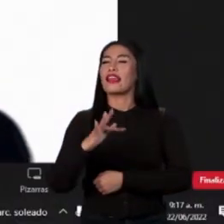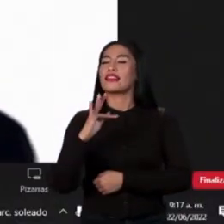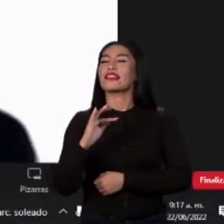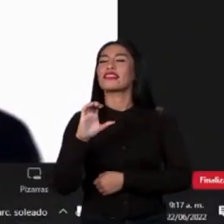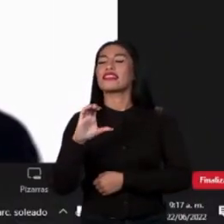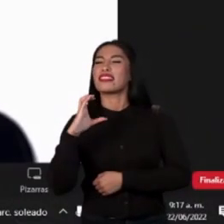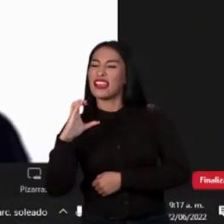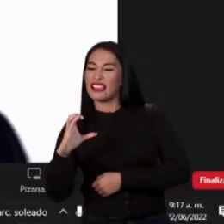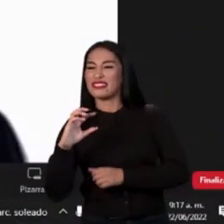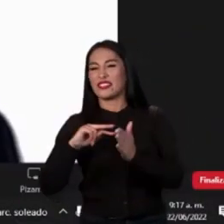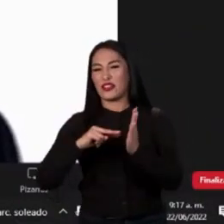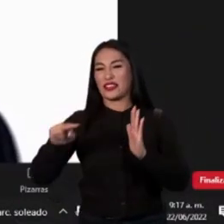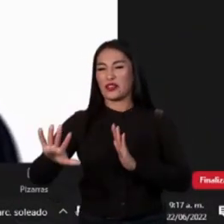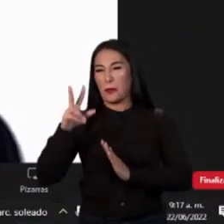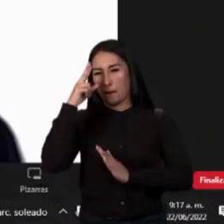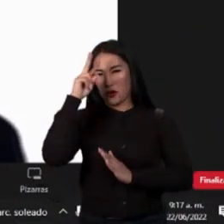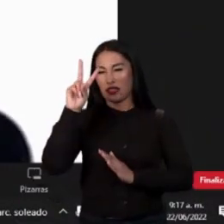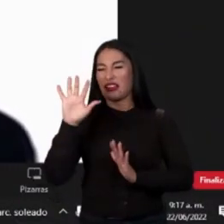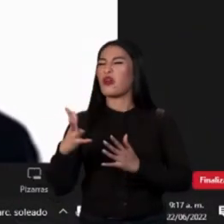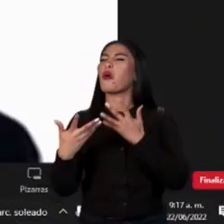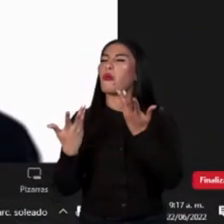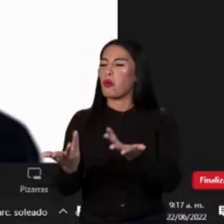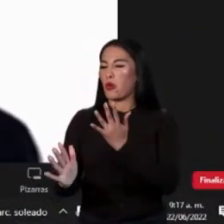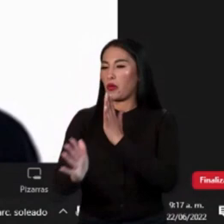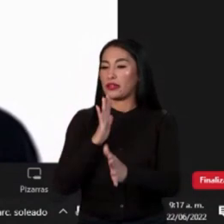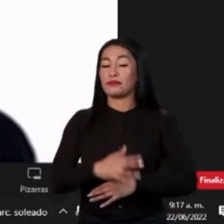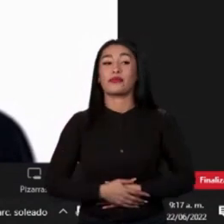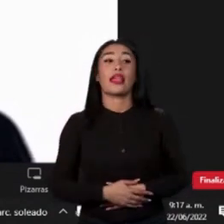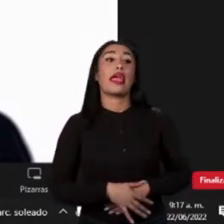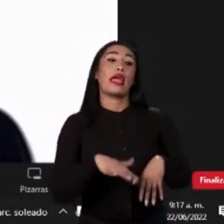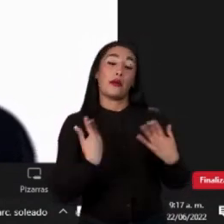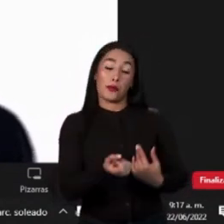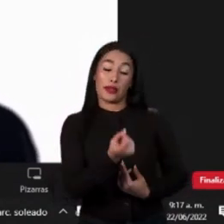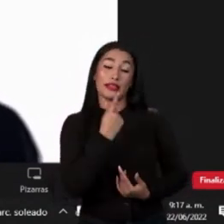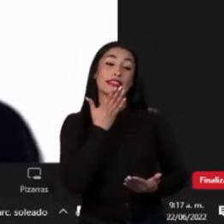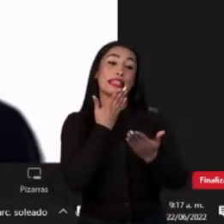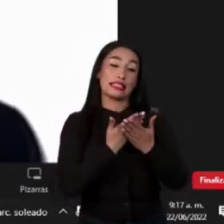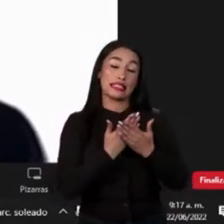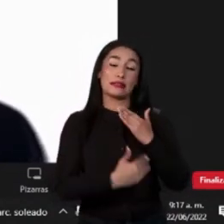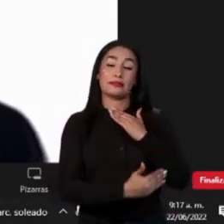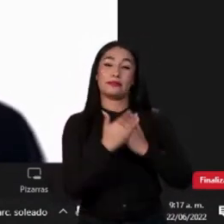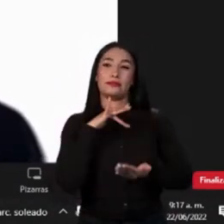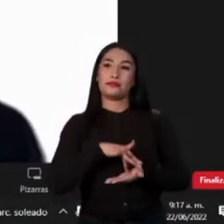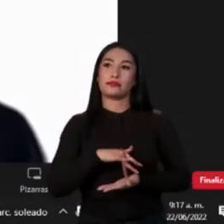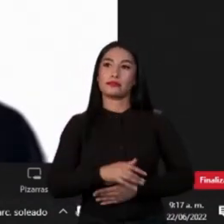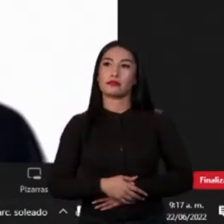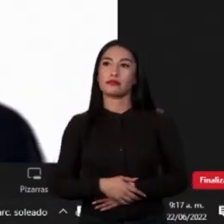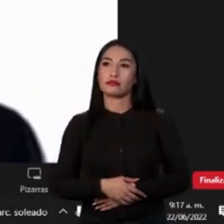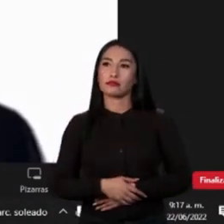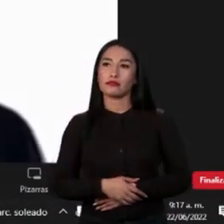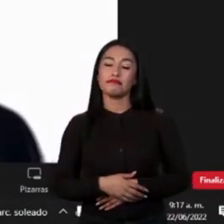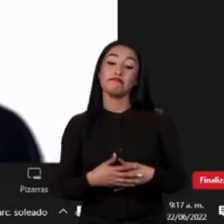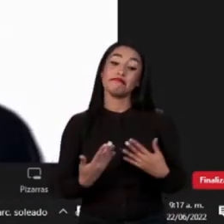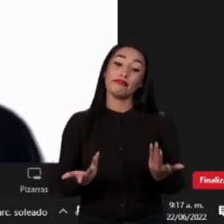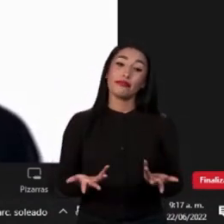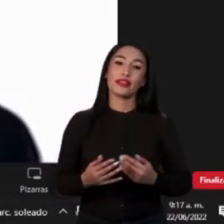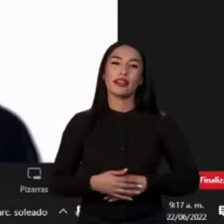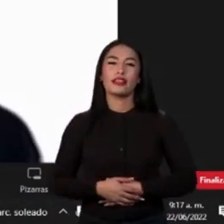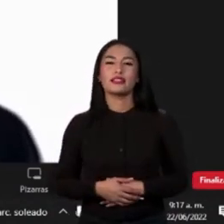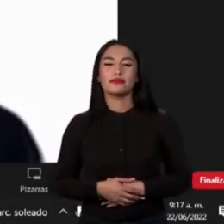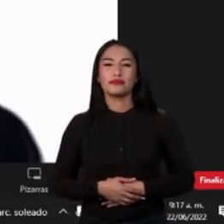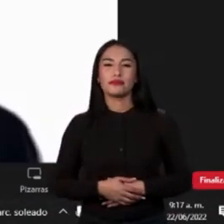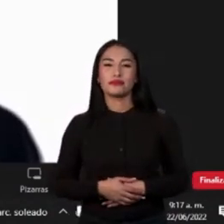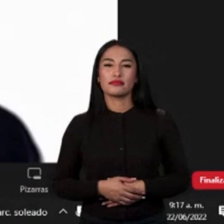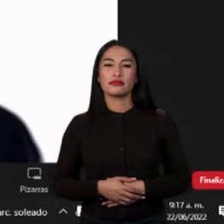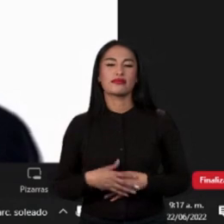Muchas gracias por la pregunta y de nuevo gracias por la invitación. Bueno, creo que podemos hablar un poco